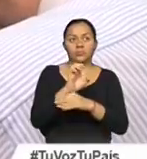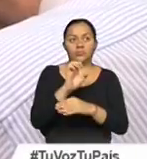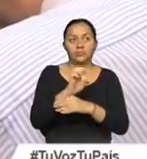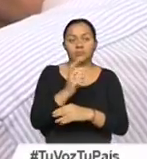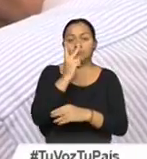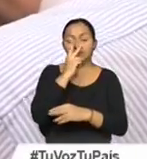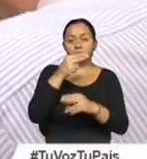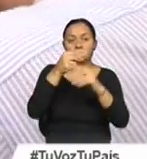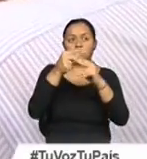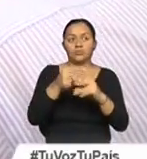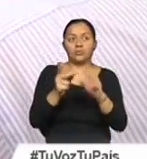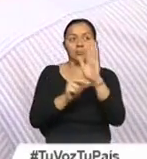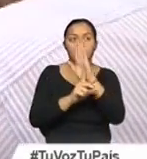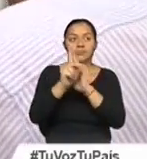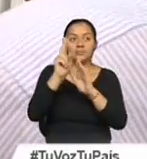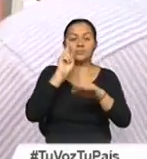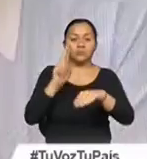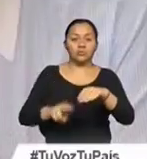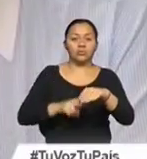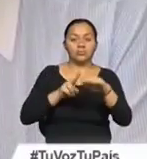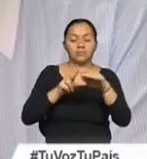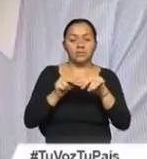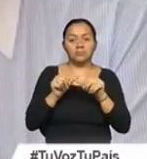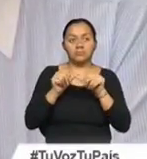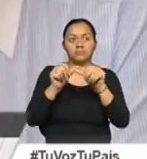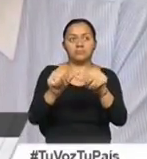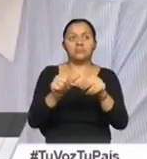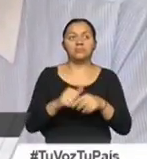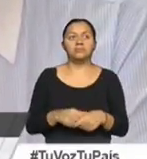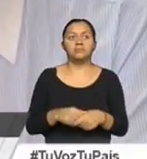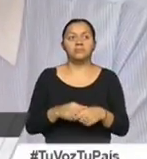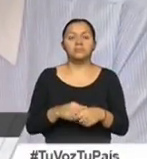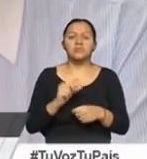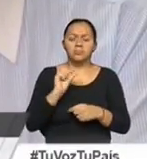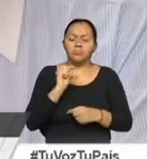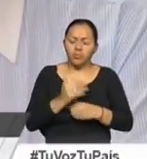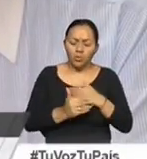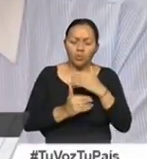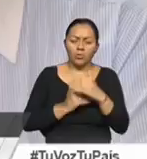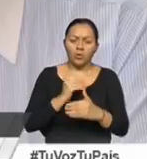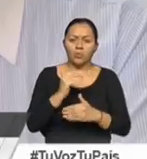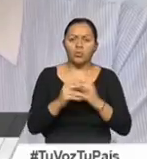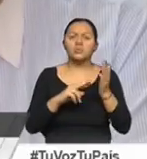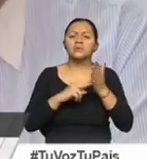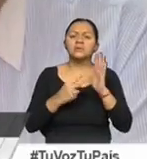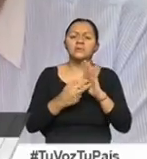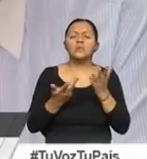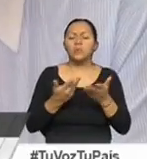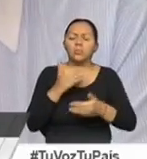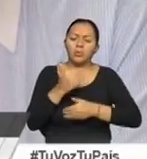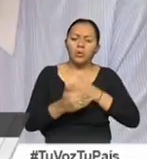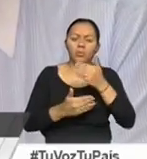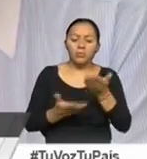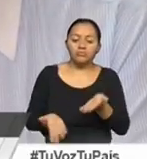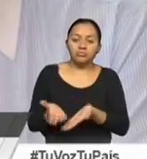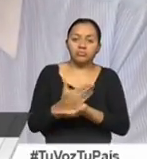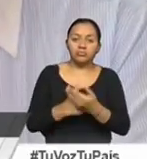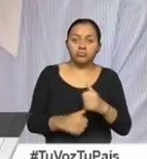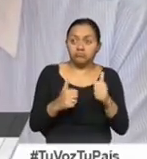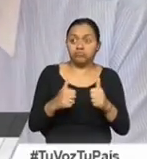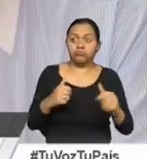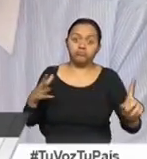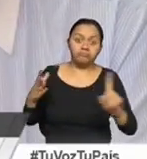que denomina desarrollo normal paulatino. Puede decirse que es paulatino el mejoramiento. La recaudación como